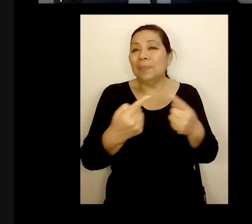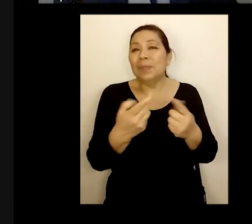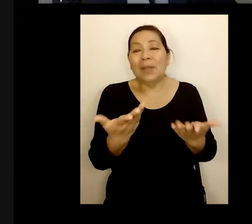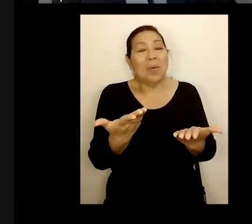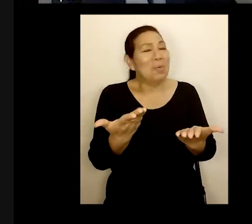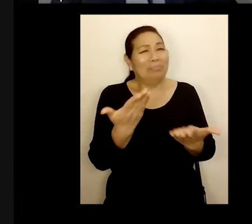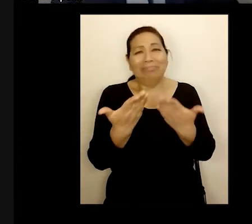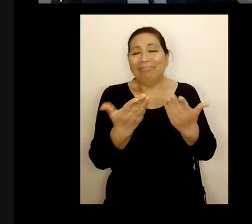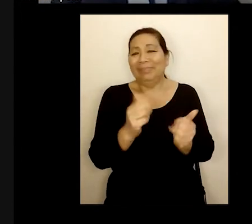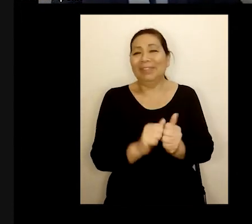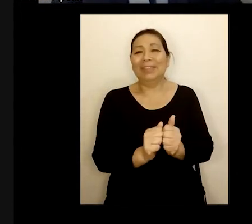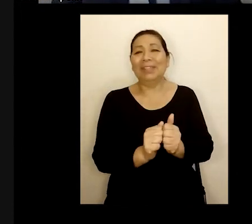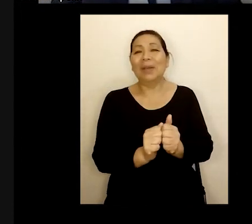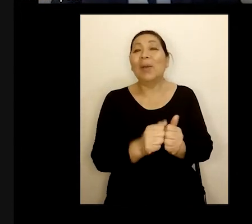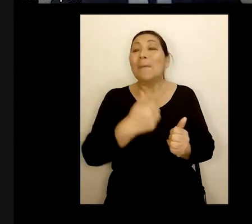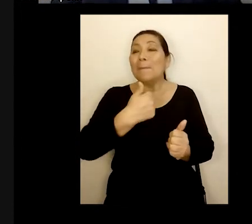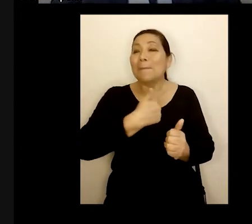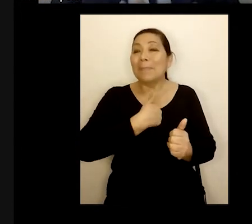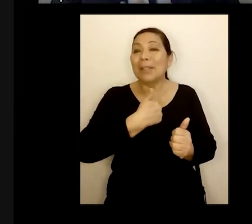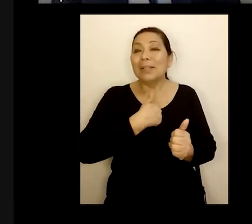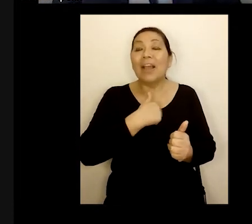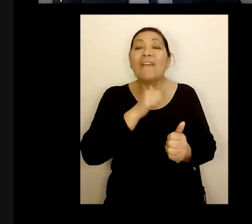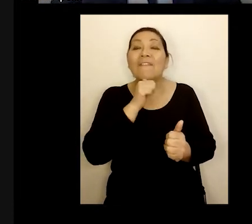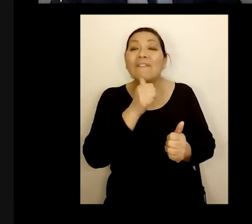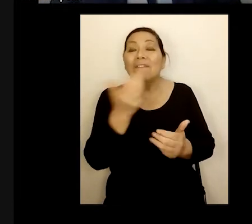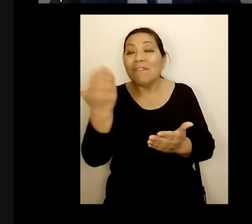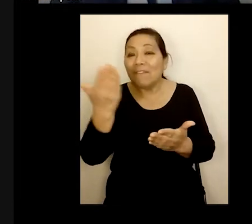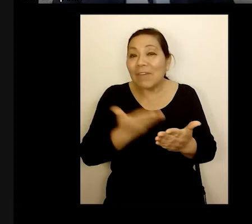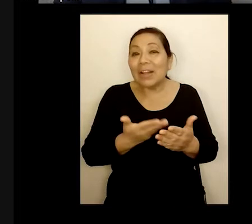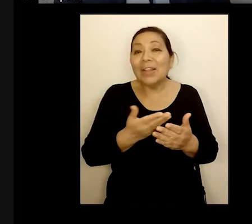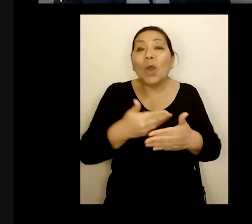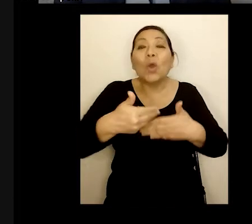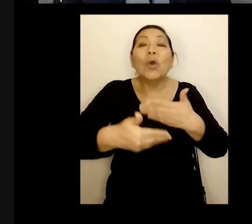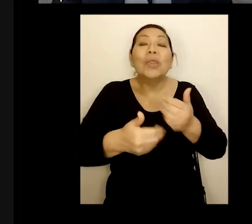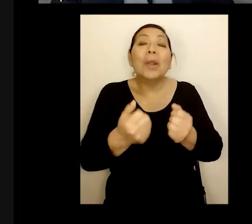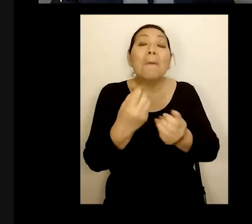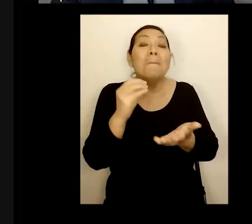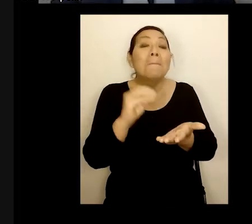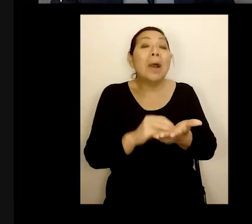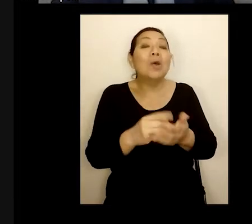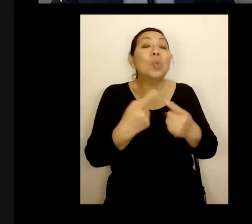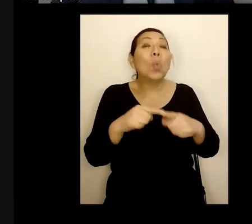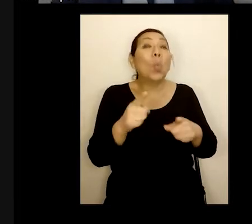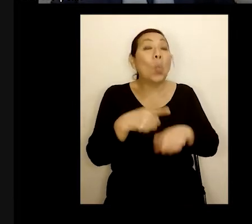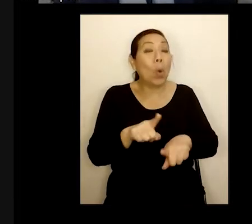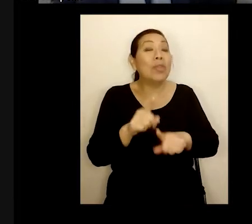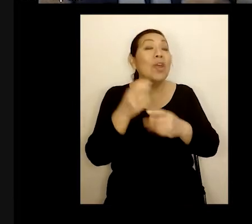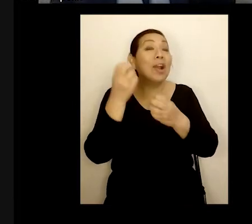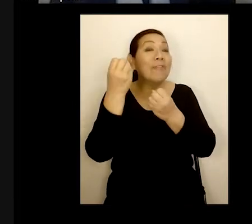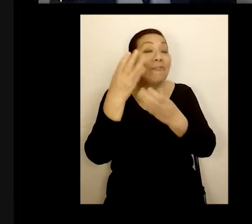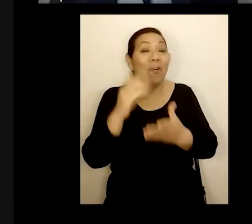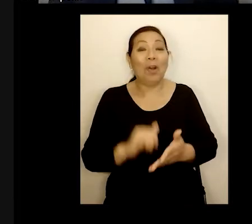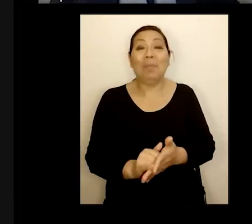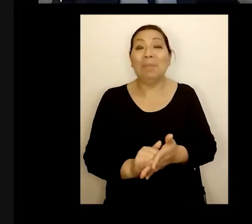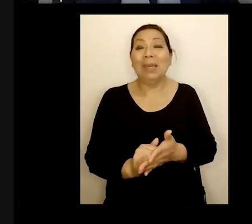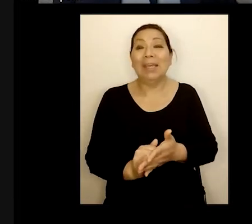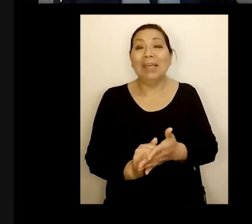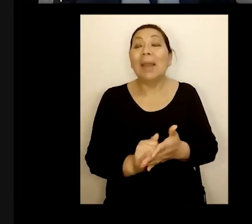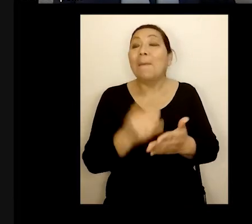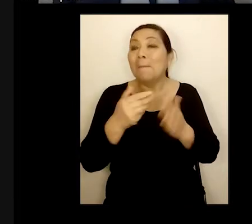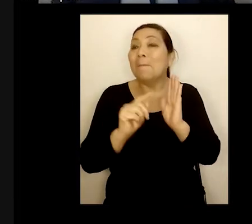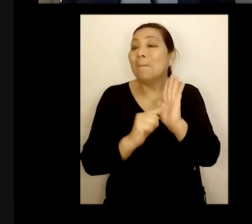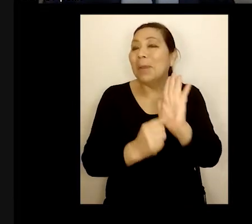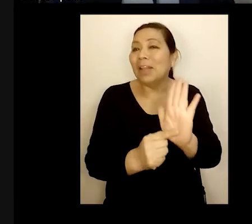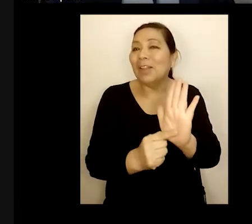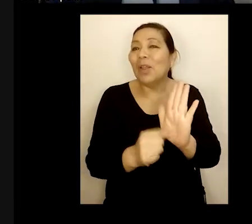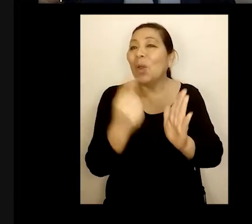Una prueba pericial con el mismo objeto carece de utilidad. Más aún cuando los informes y la prueba pericial brindan